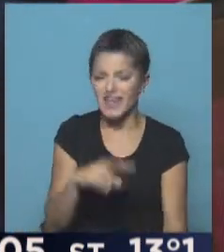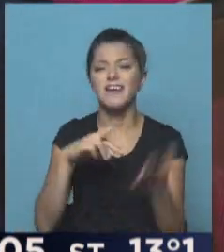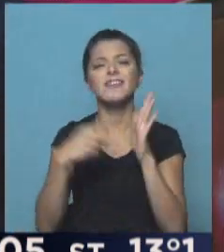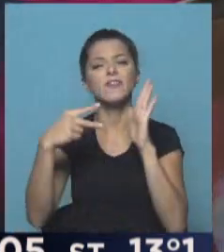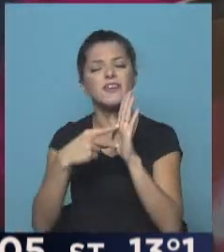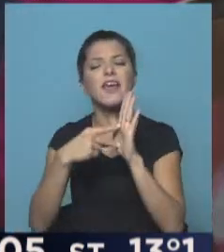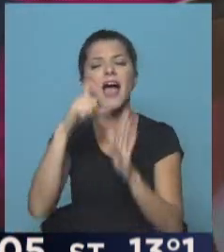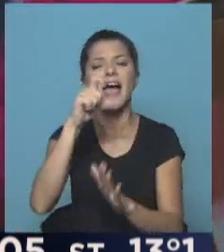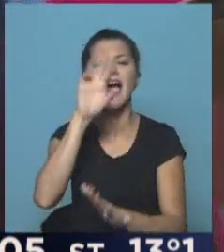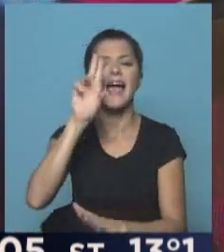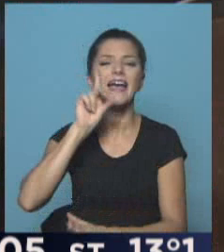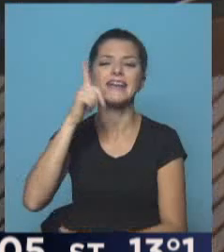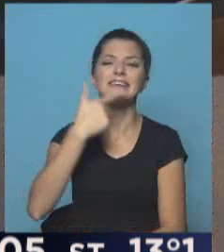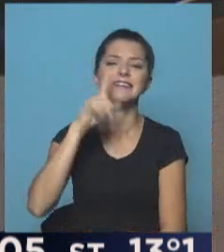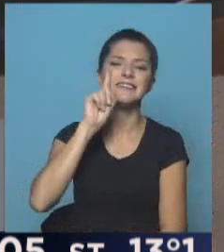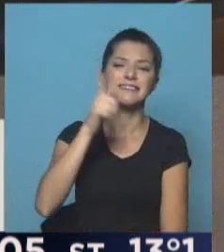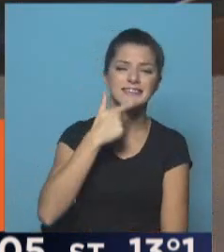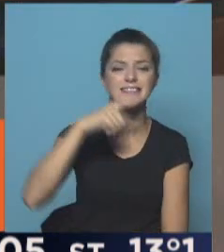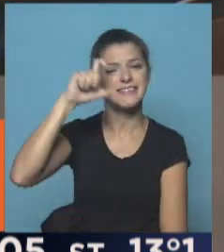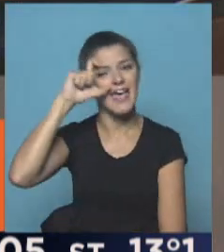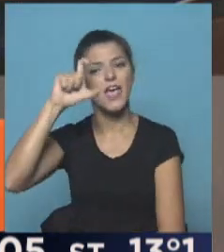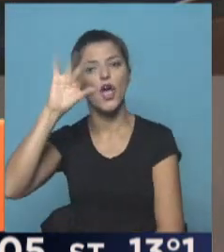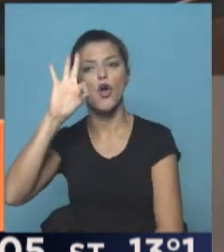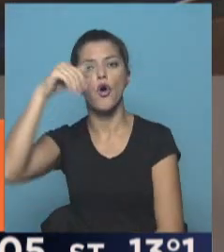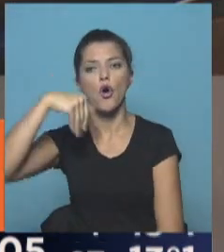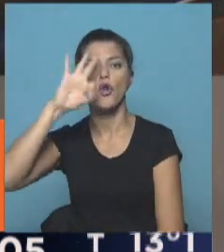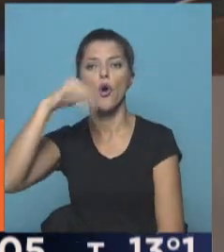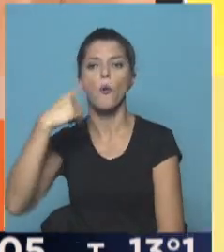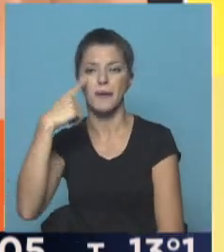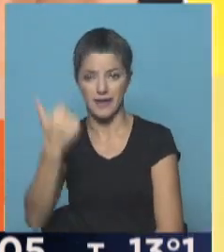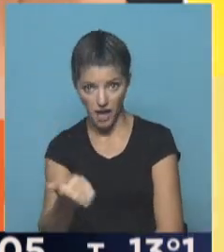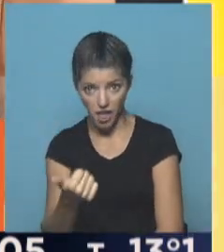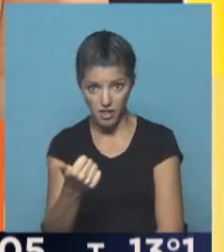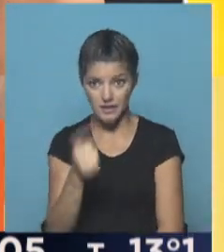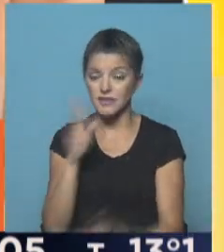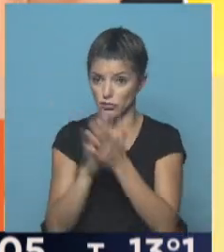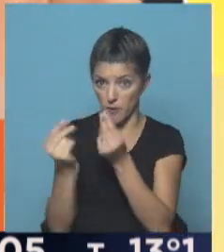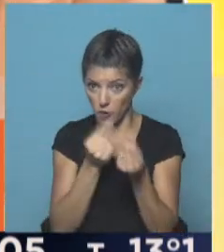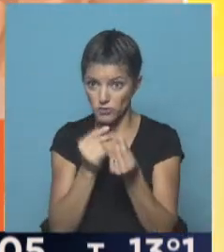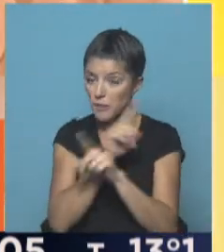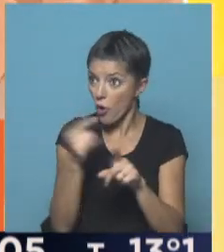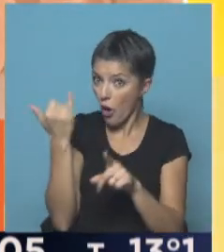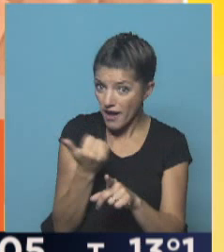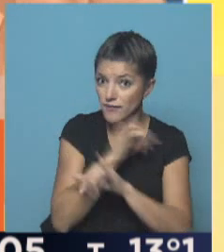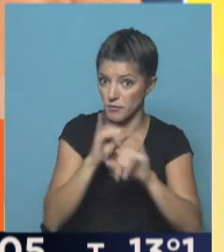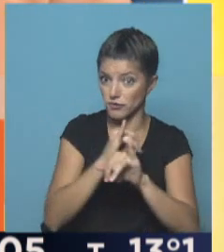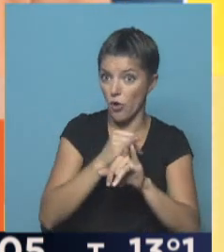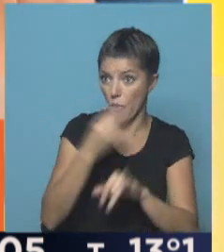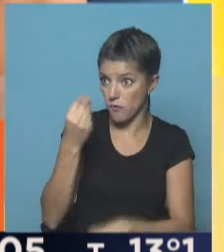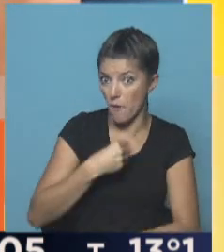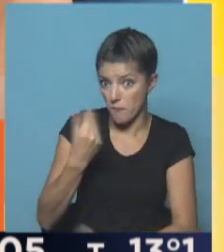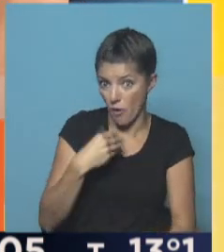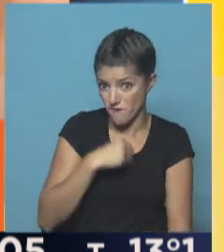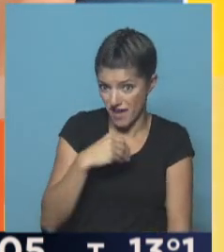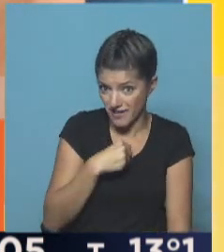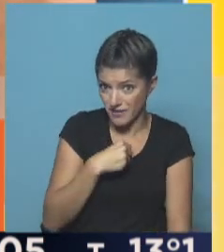económica, aquello que tiene que ver con la moneda. No hay además fuentes confiables dentro del propio Venezuela, tenemos que recurrir, recién hablábamos entre